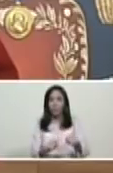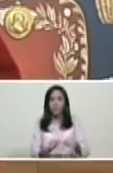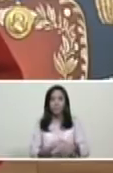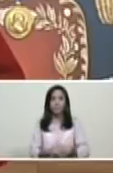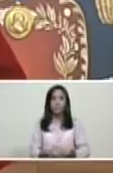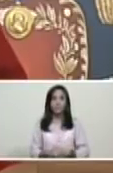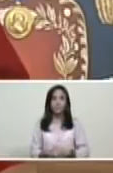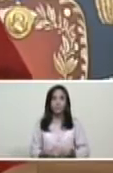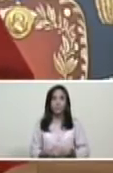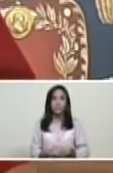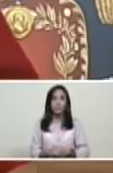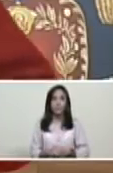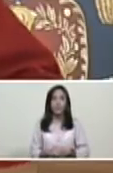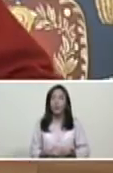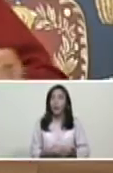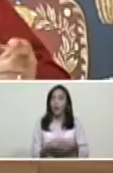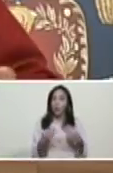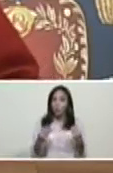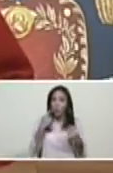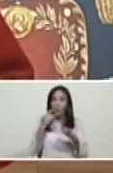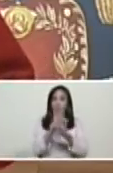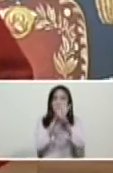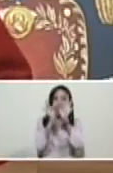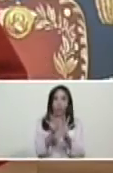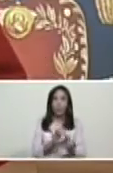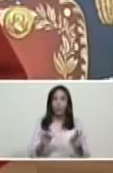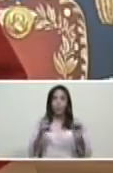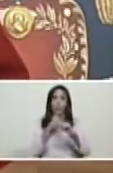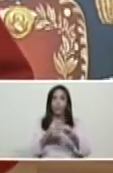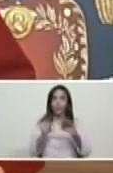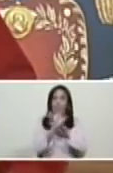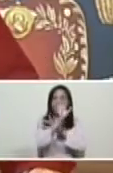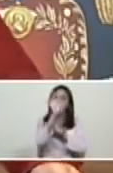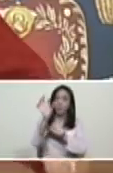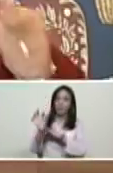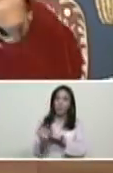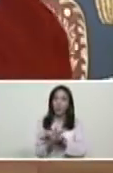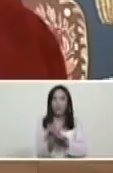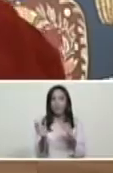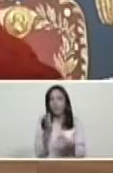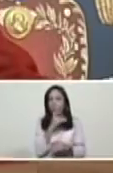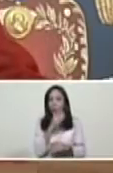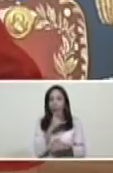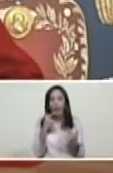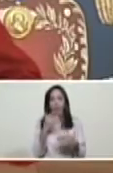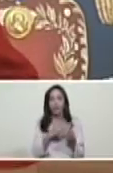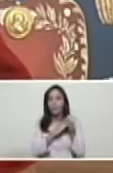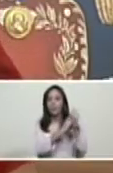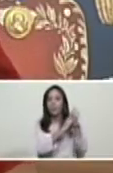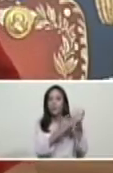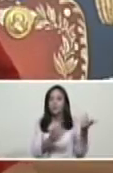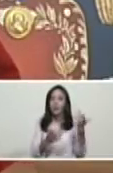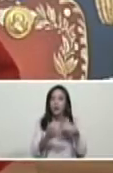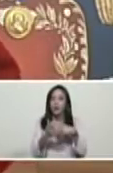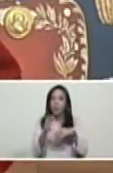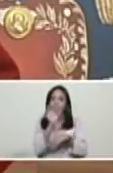para tratar de dictar pautas en países cuando no son capaces de gobernar sus propios países.